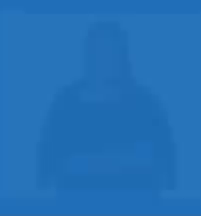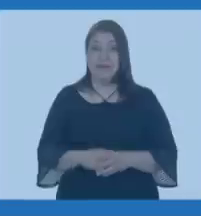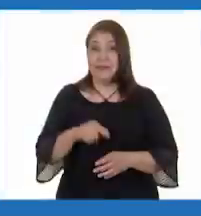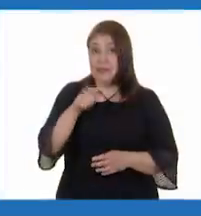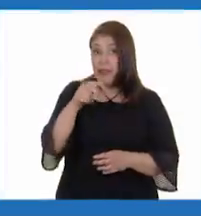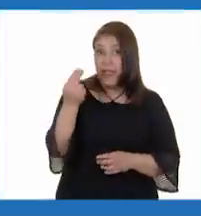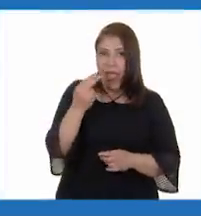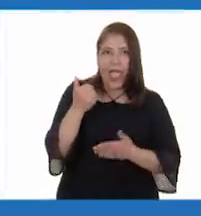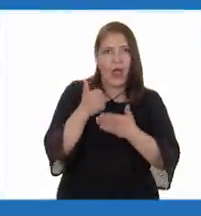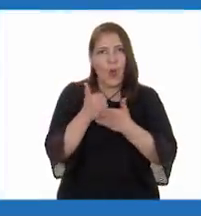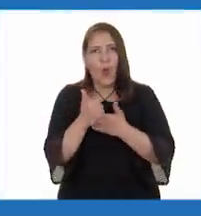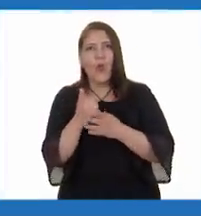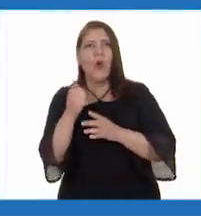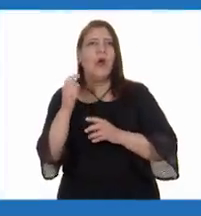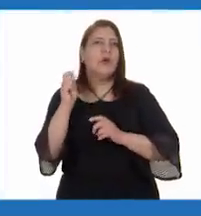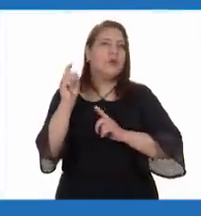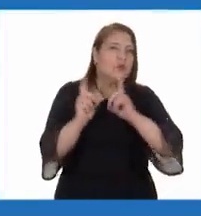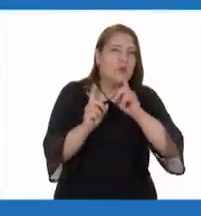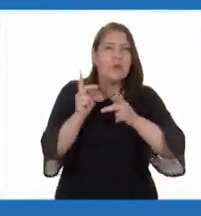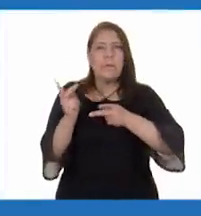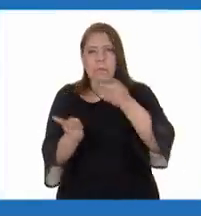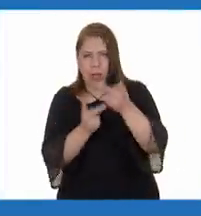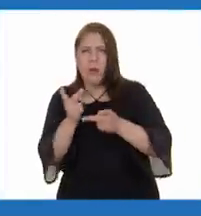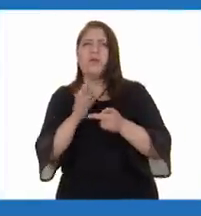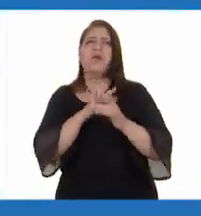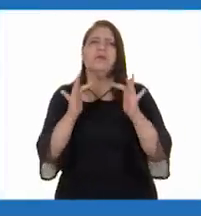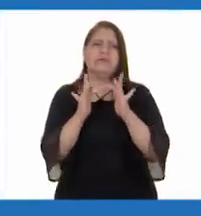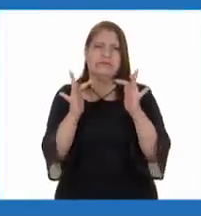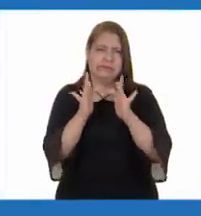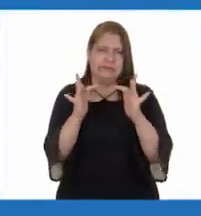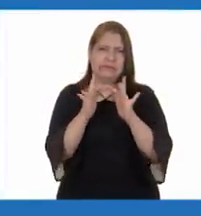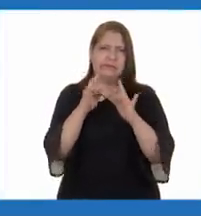Si necesitas ayuda para resolver tus dudas, contáctanos.